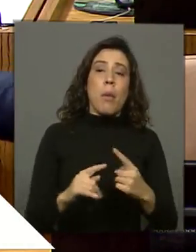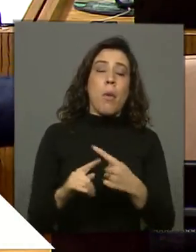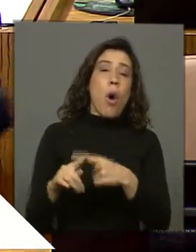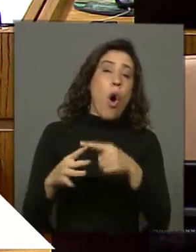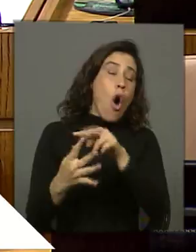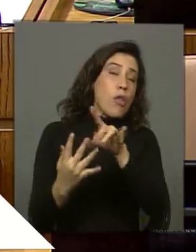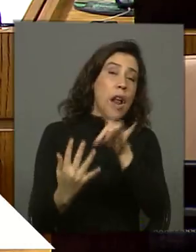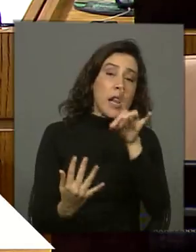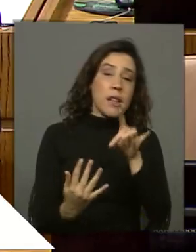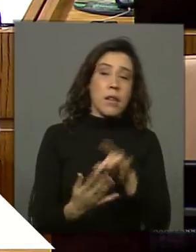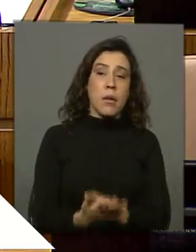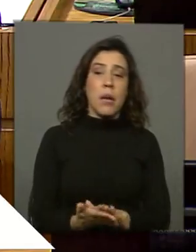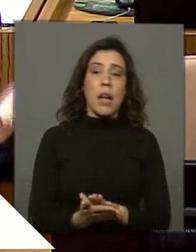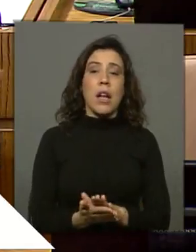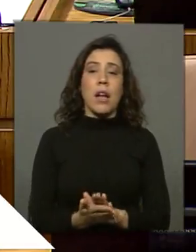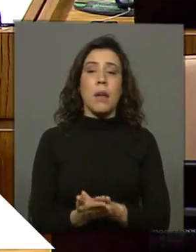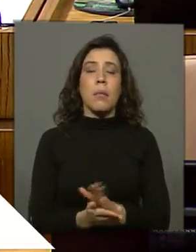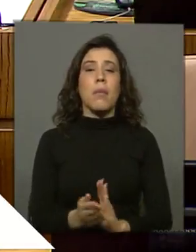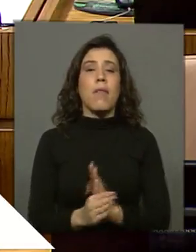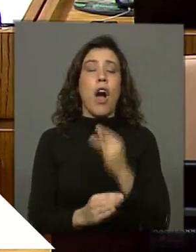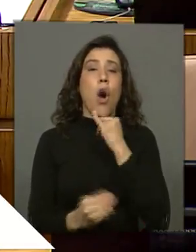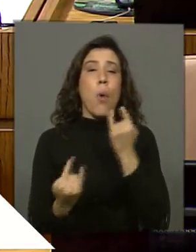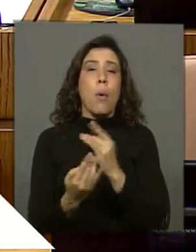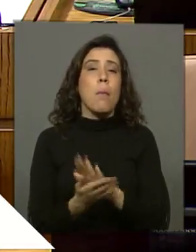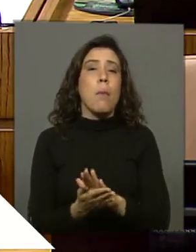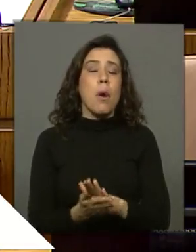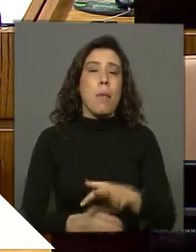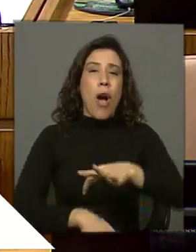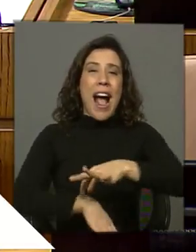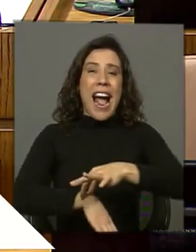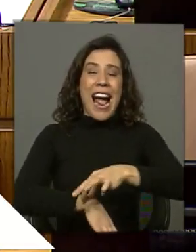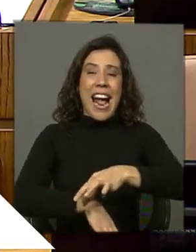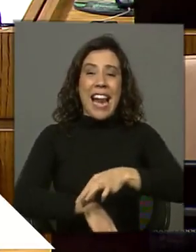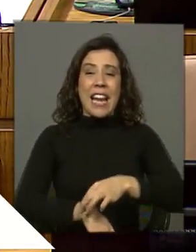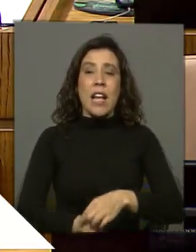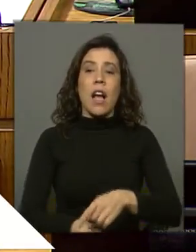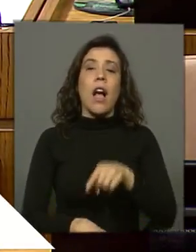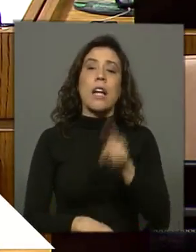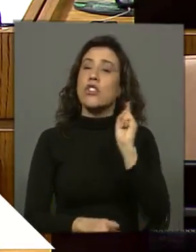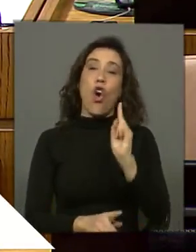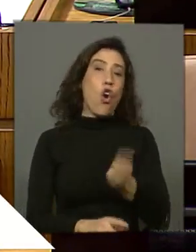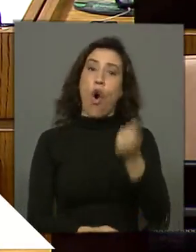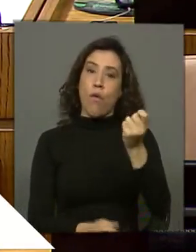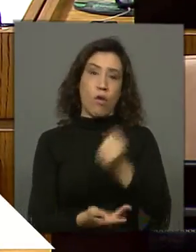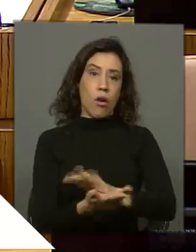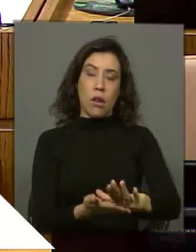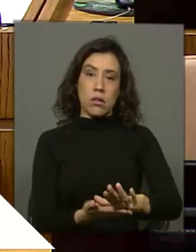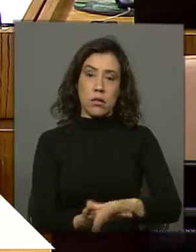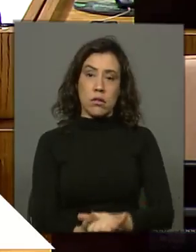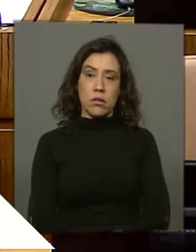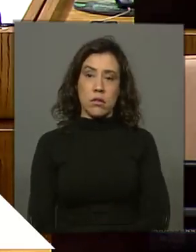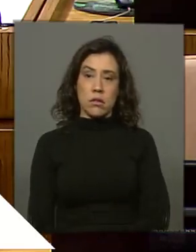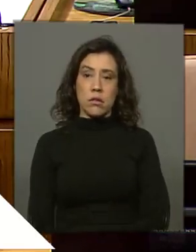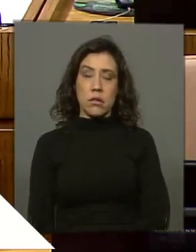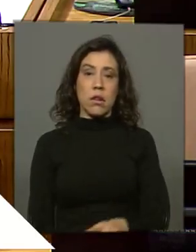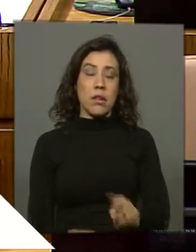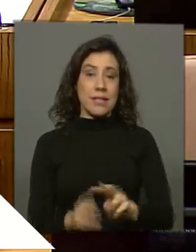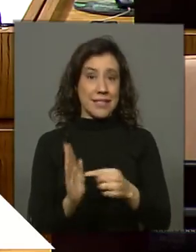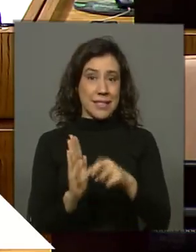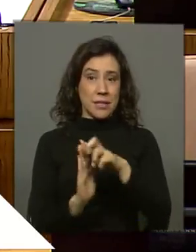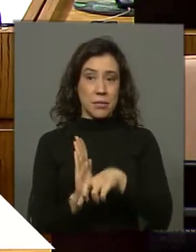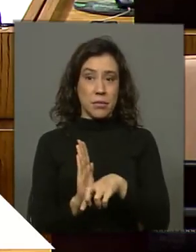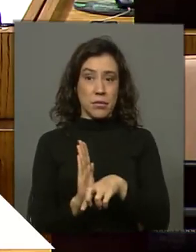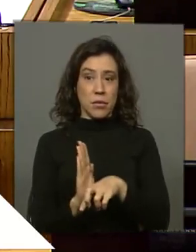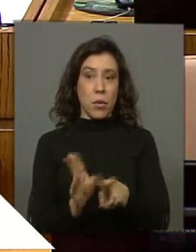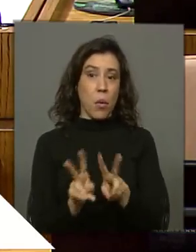otras alternativas porque quiere recurrir a la más urgente como es el caso de las clínicas entonces si está exento se aplica entonces en este proyecto